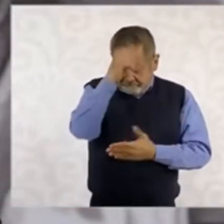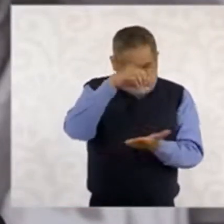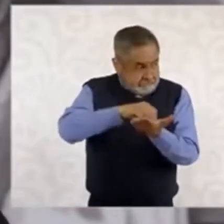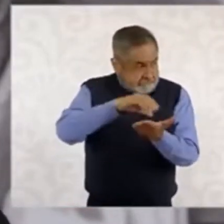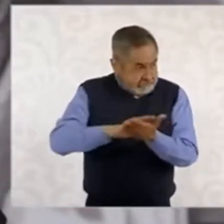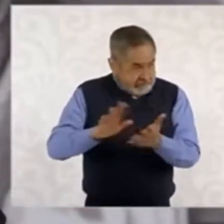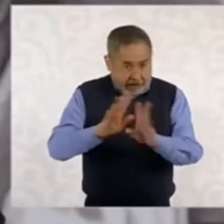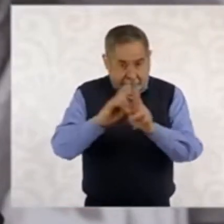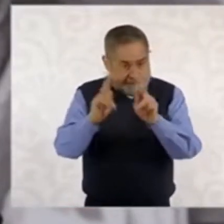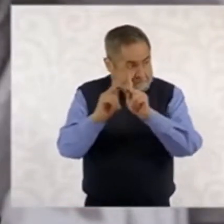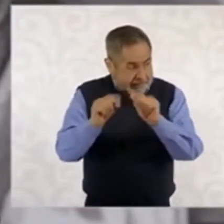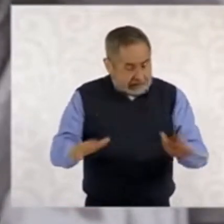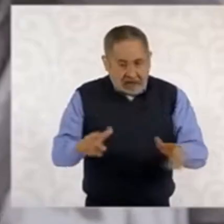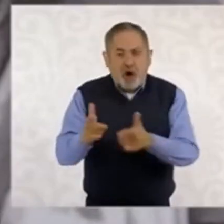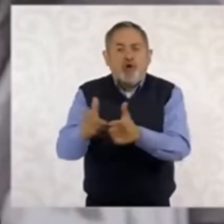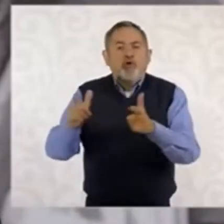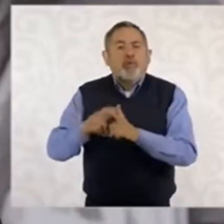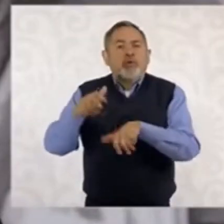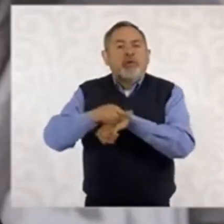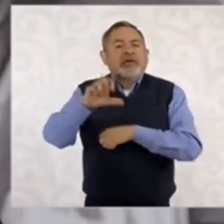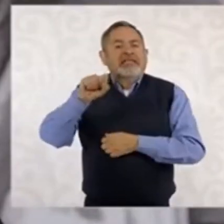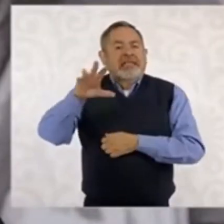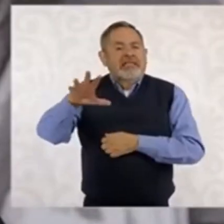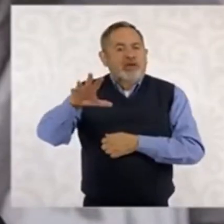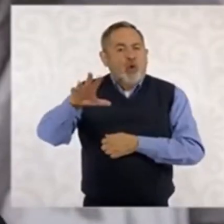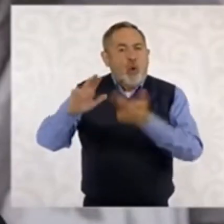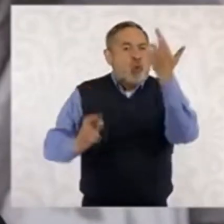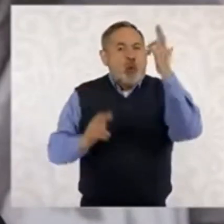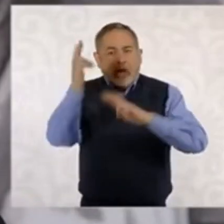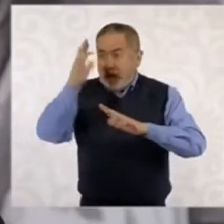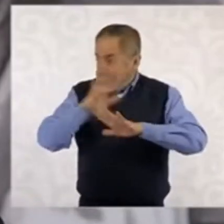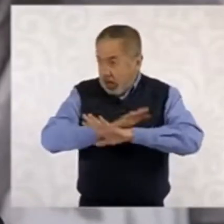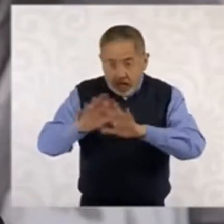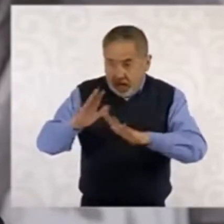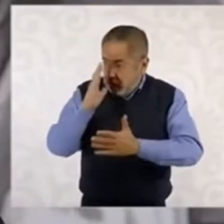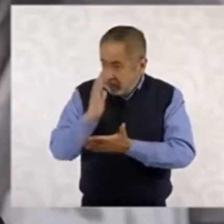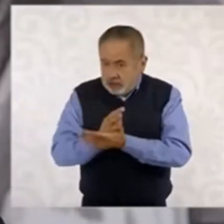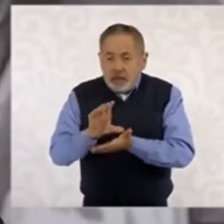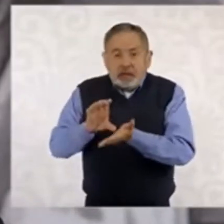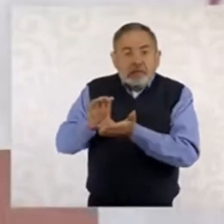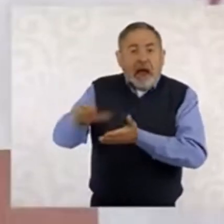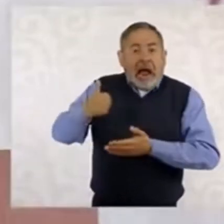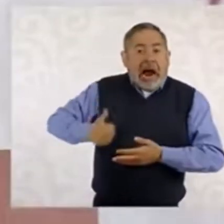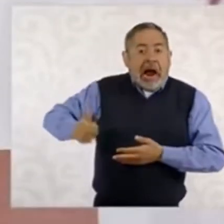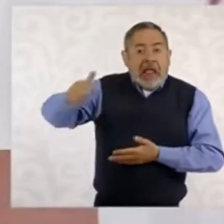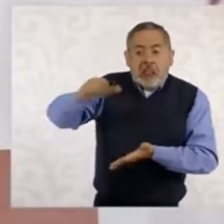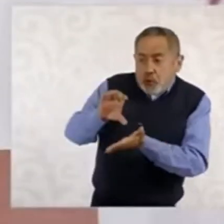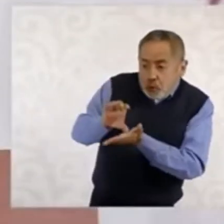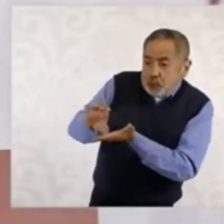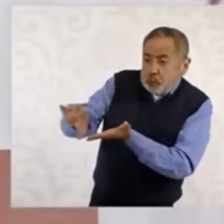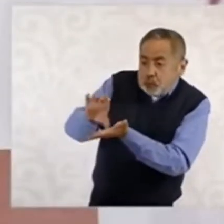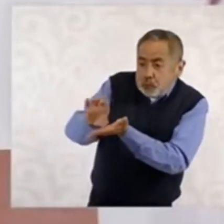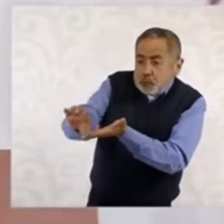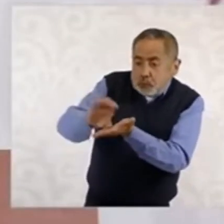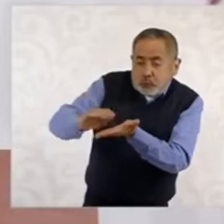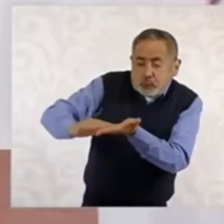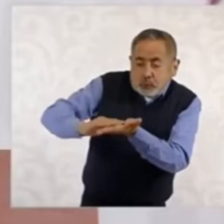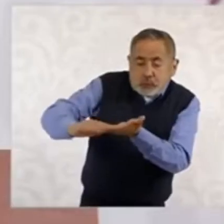minero de la sección 65 mediante la liquidación correspondientes a los más